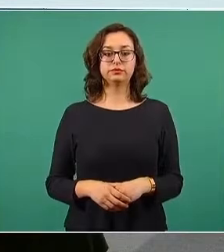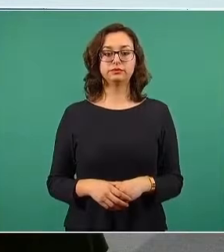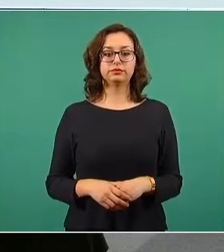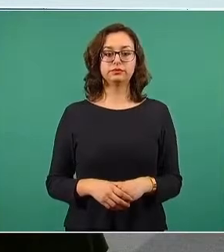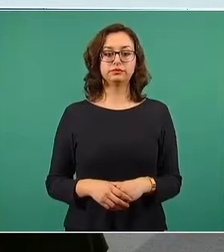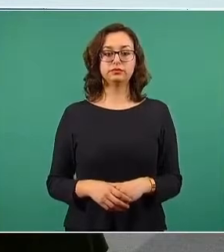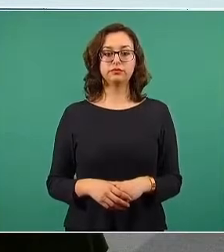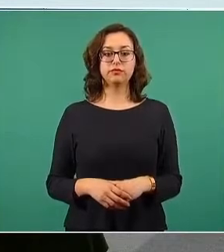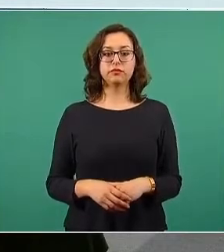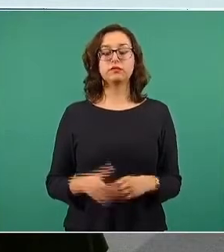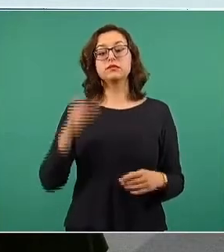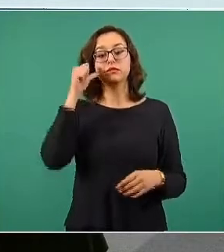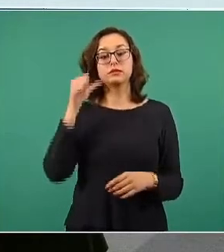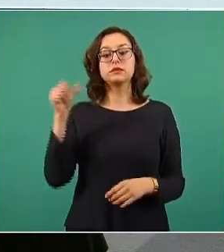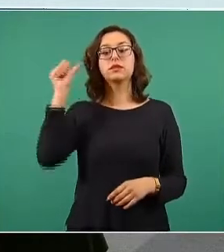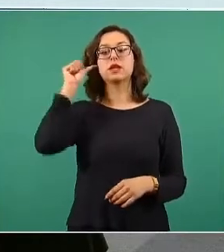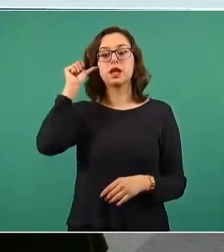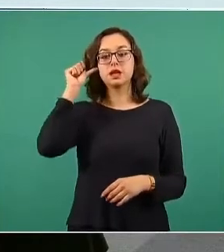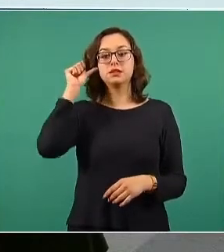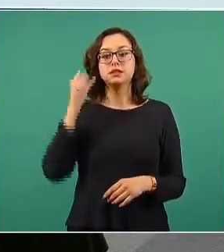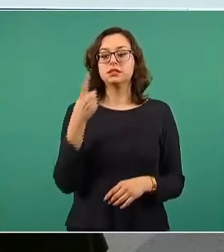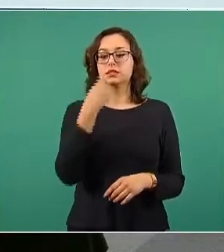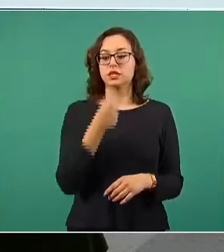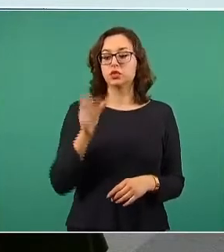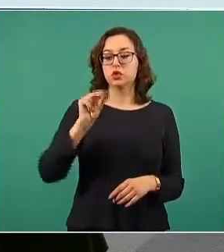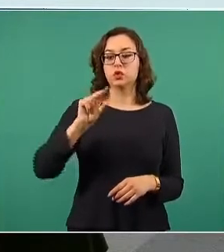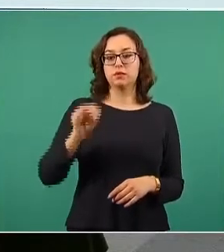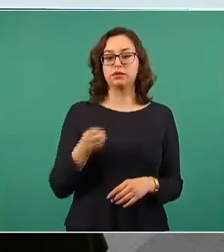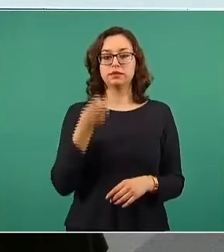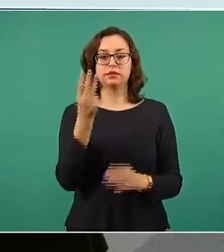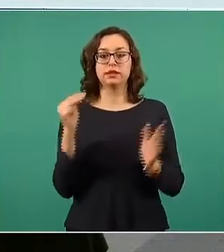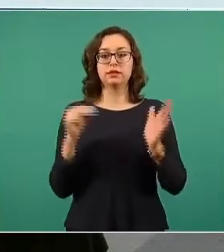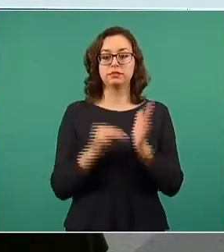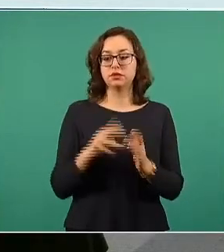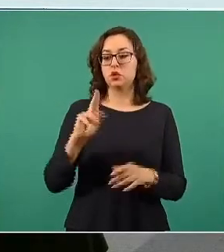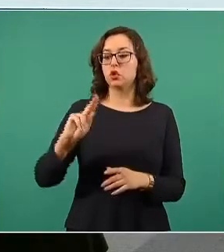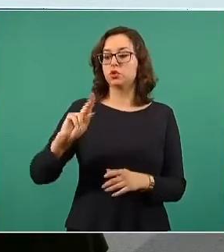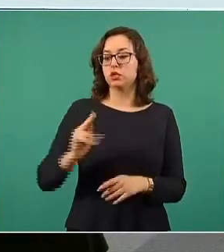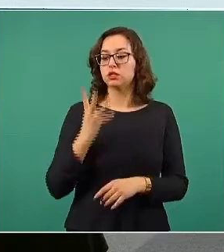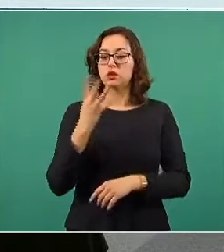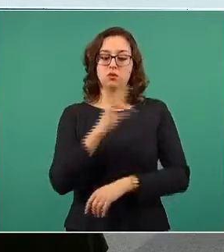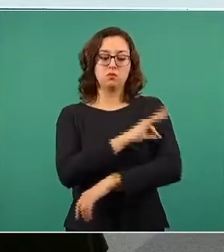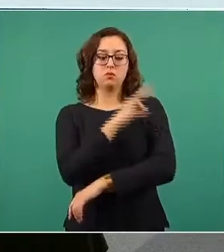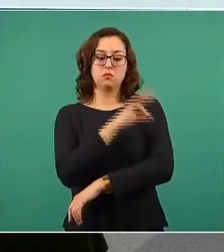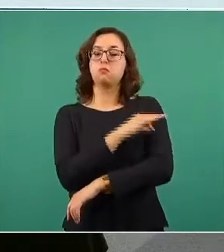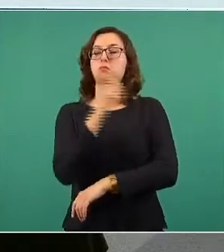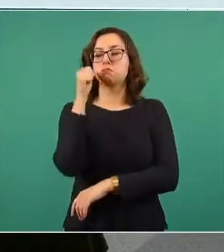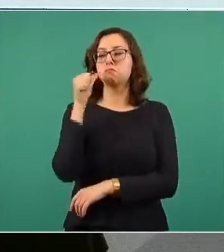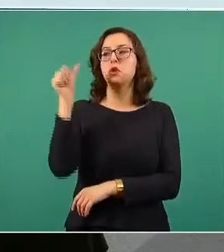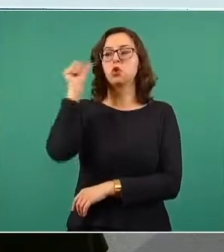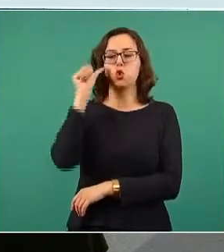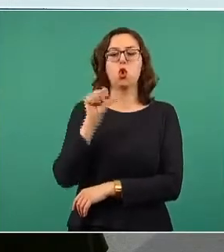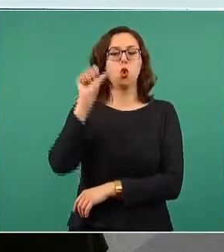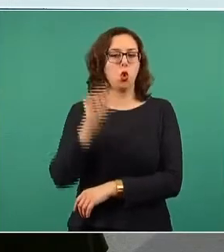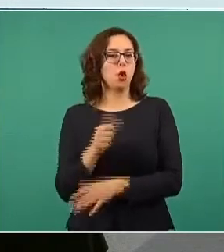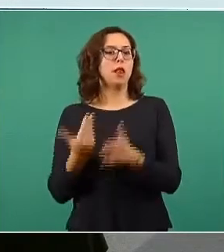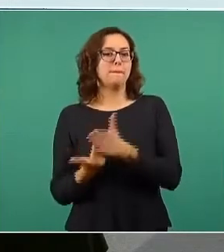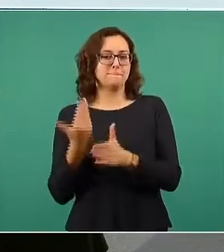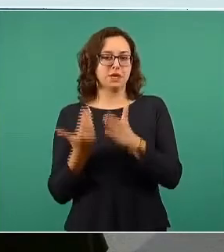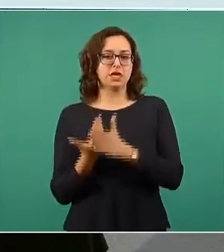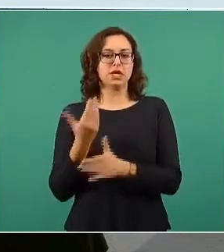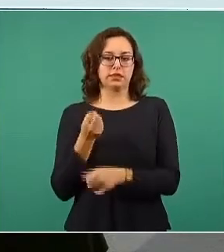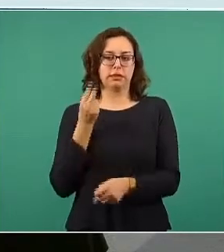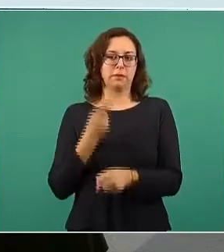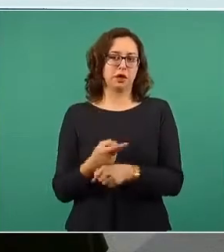193.084 dosis se aplicaron ayer. Esto ya no es novedad. Esta misma mañana lo presentamos y también ayer por la